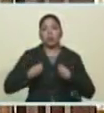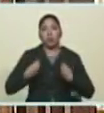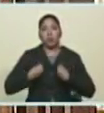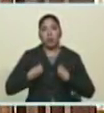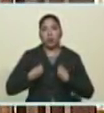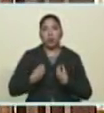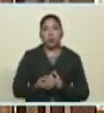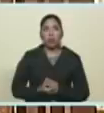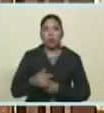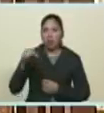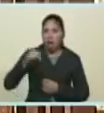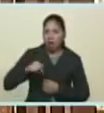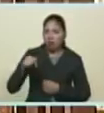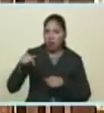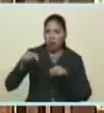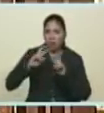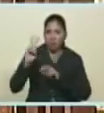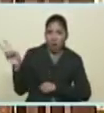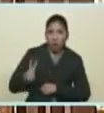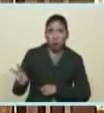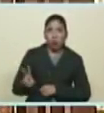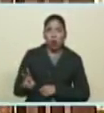reunimos el Consejo Federal de Gobierno para entonces.